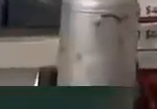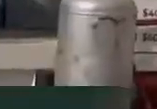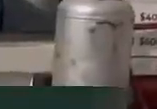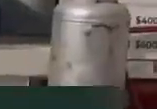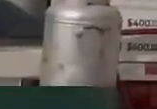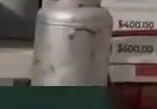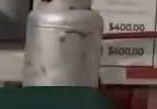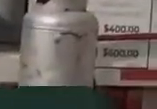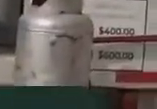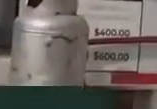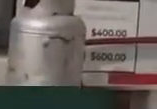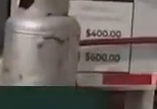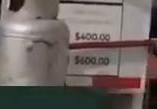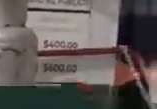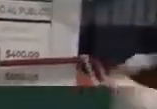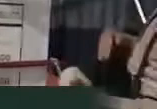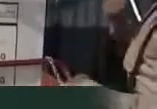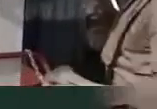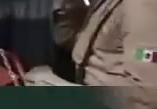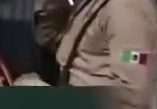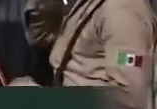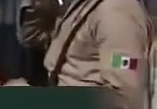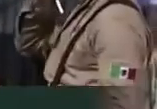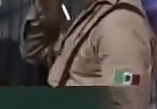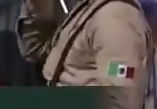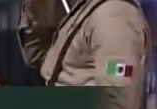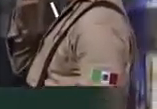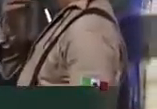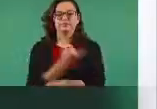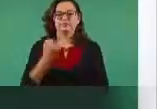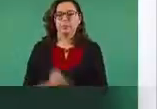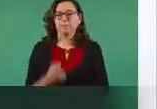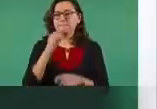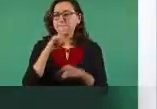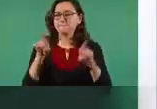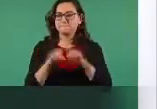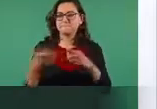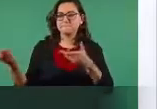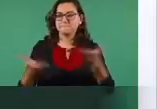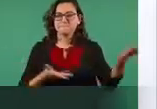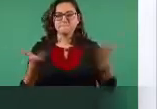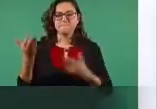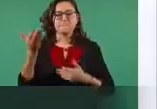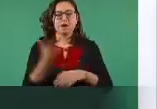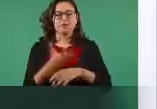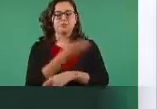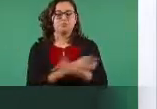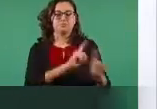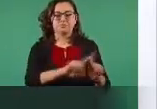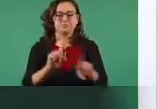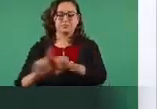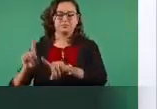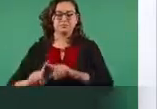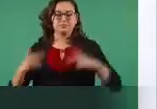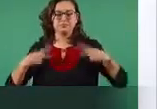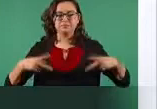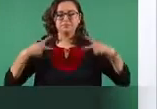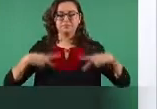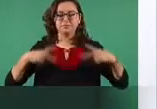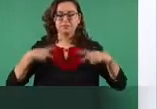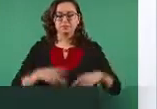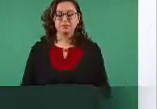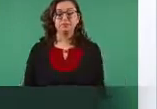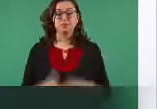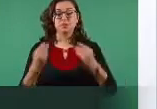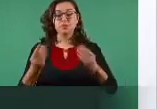menudeo el gas LP. La mandataria dijo que la reforma energética liberó el precio del gas, con lo que se incrementaron los costos pagando hasta